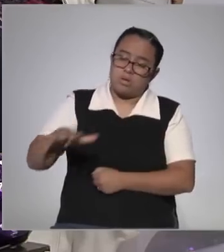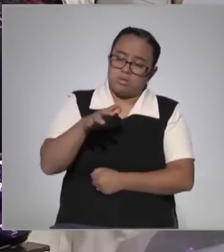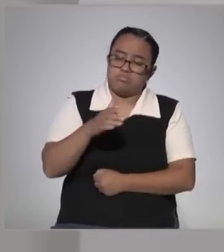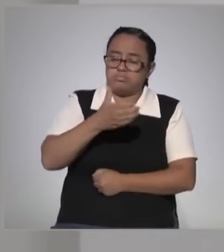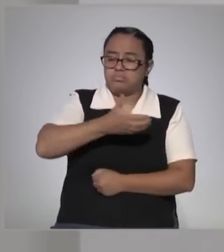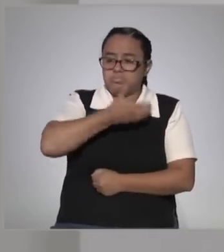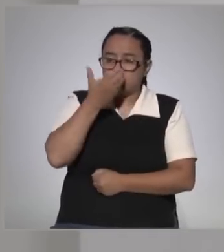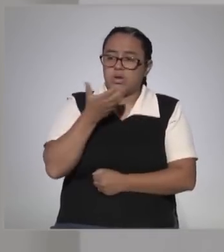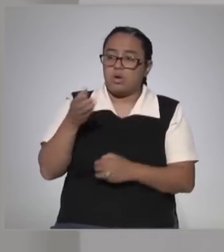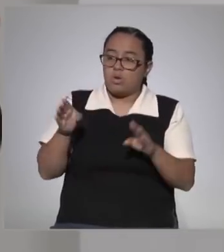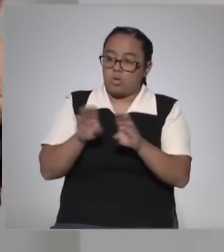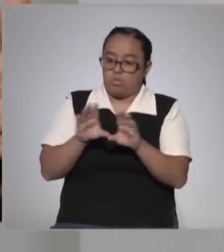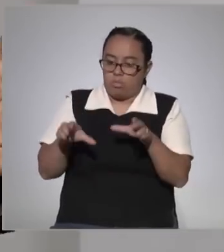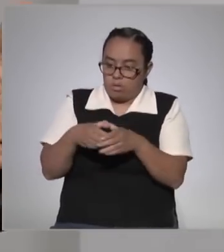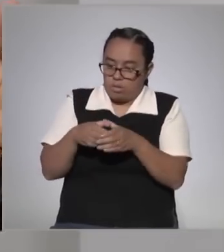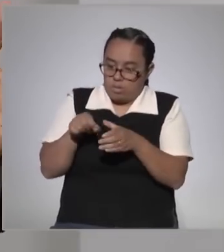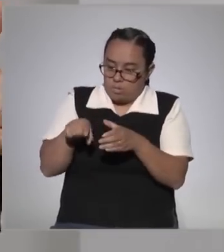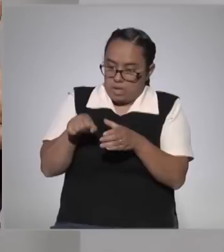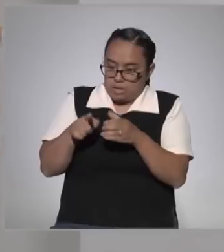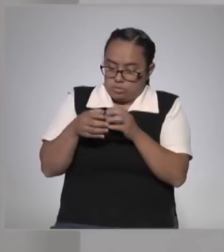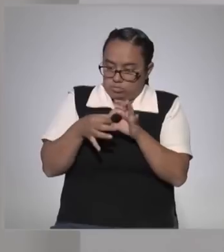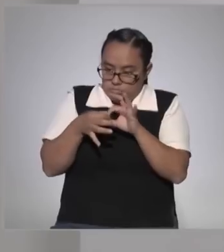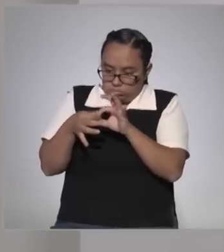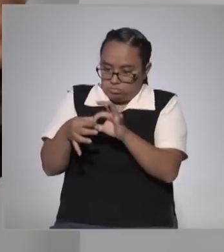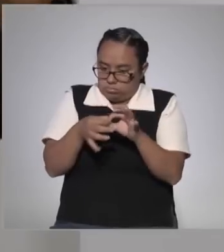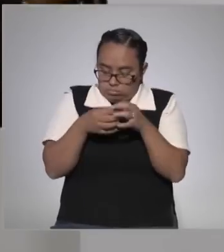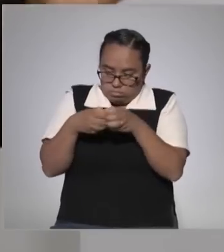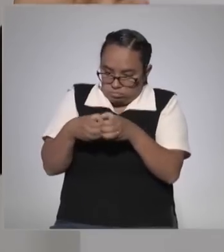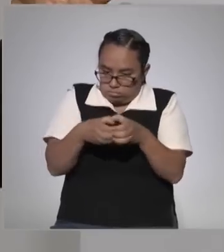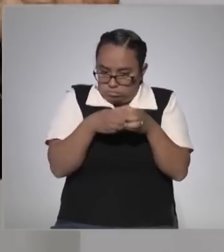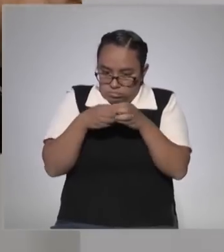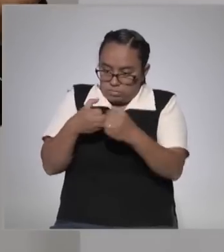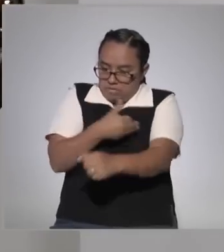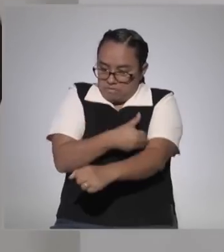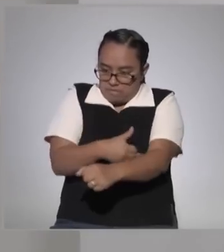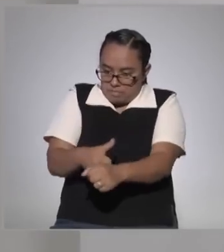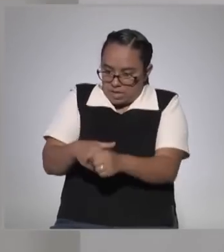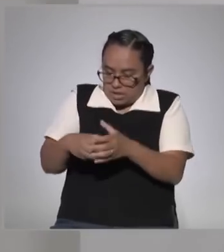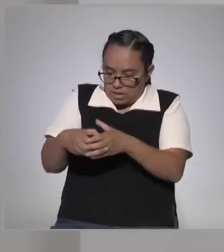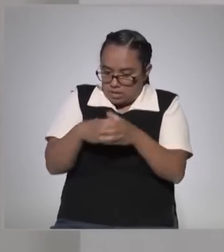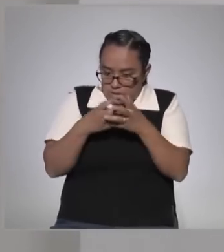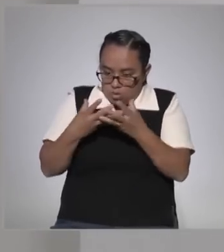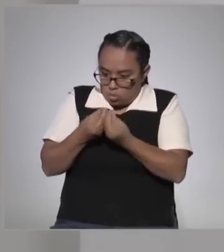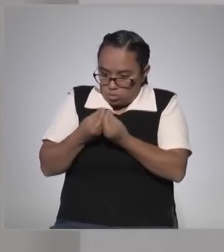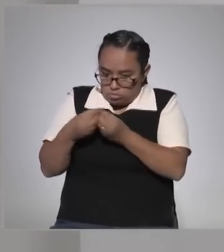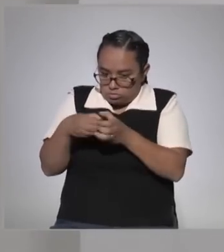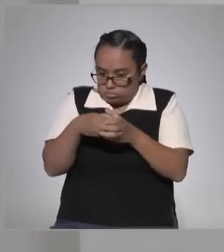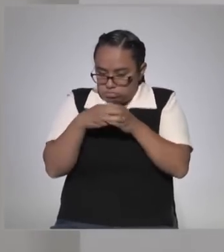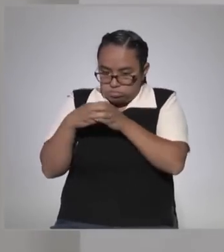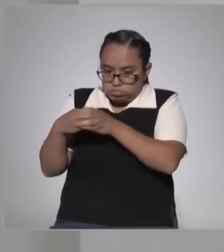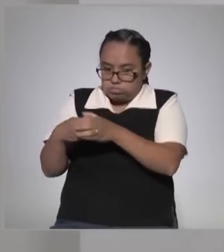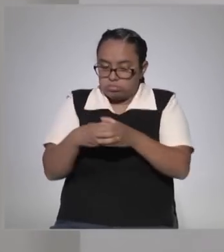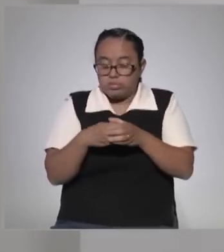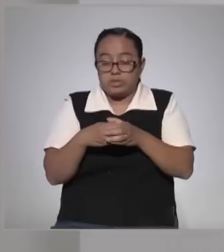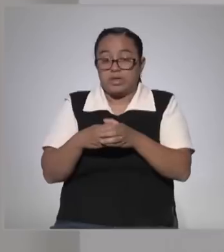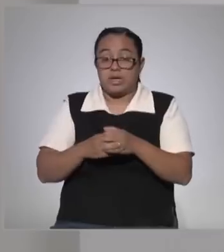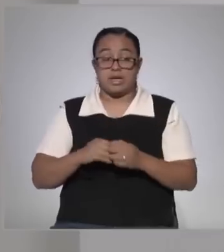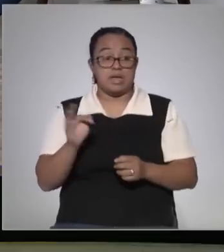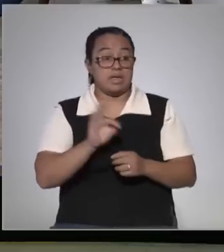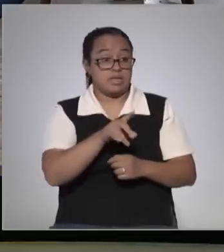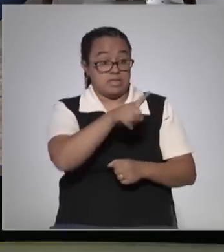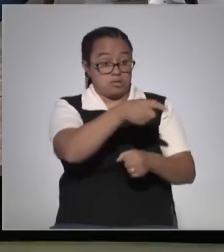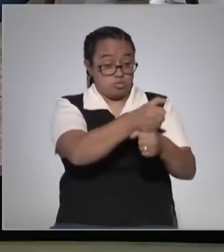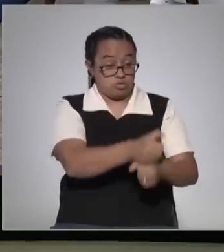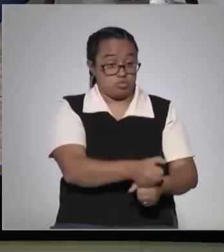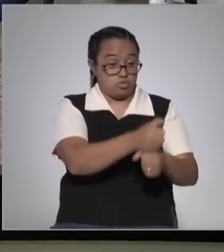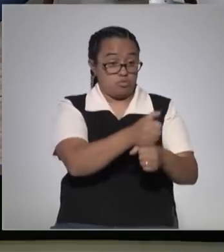colectivista que es las familias muégano. Y en las familias muégano todos son producto de la felicidad de todos. Si alguien la pasa mal, qué bueno